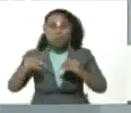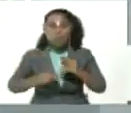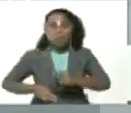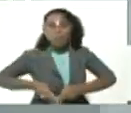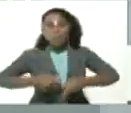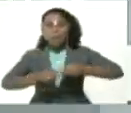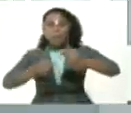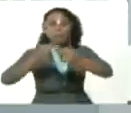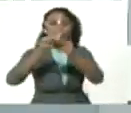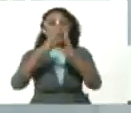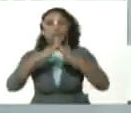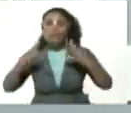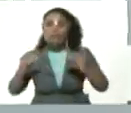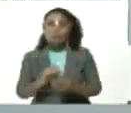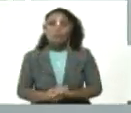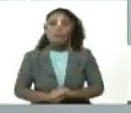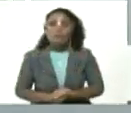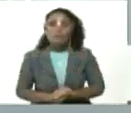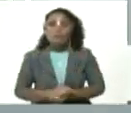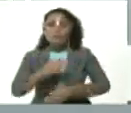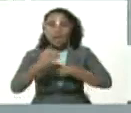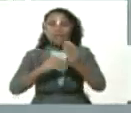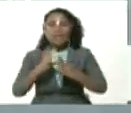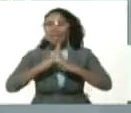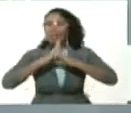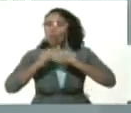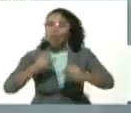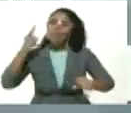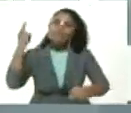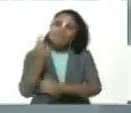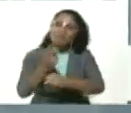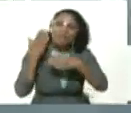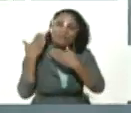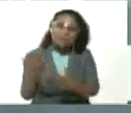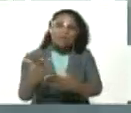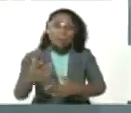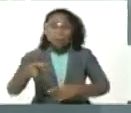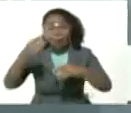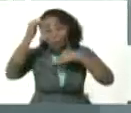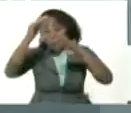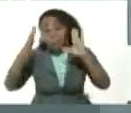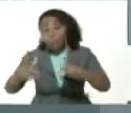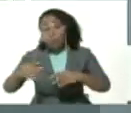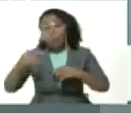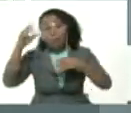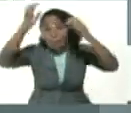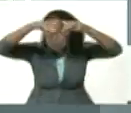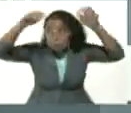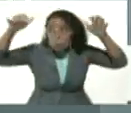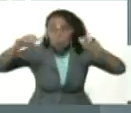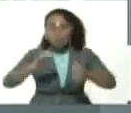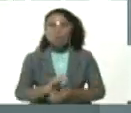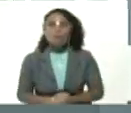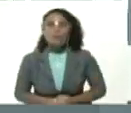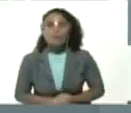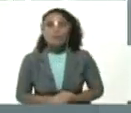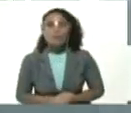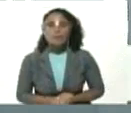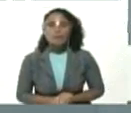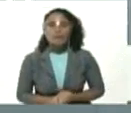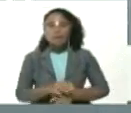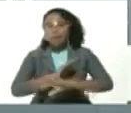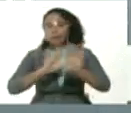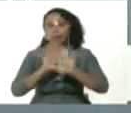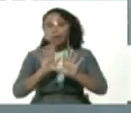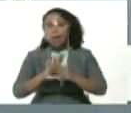reconstruir todo y poner todo como debe ser. Y estar pendiente de la lluvia. Ya entró